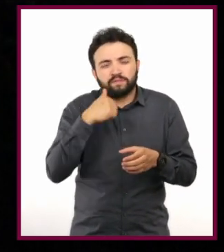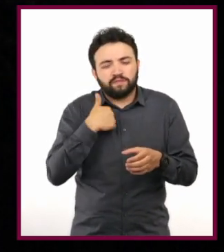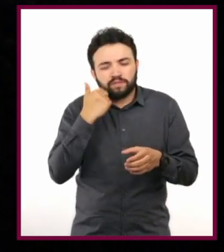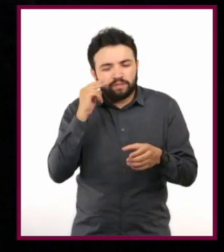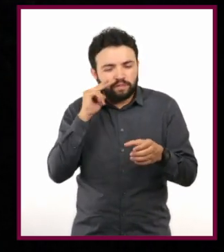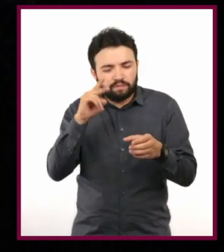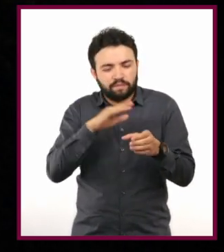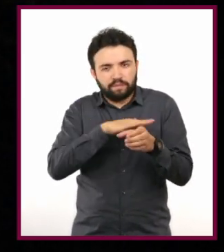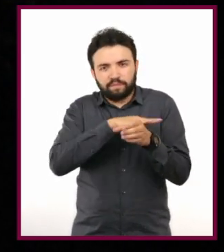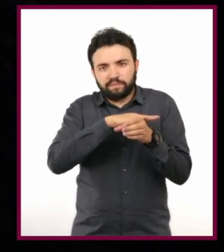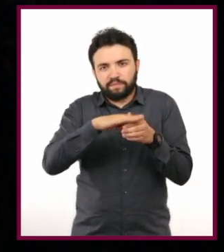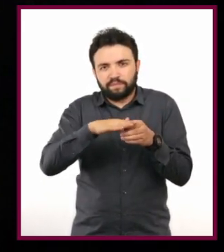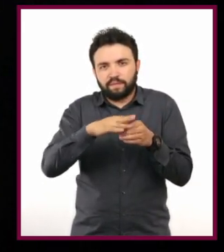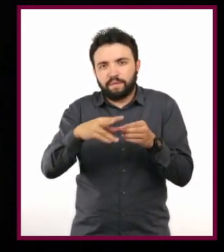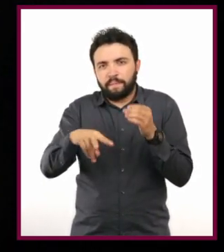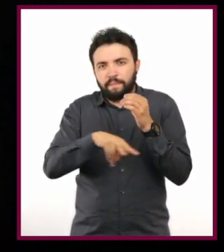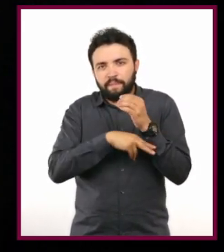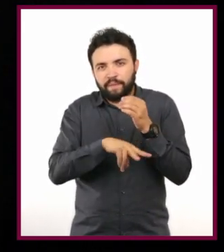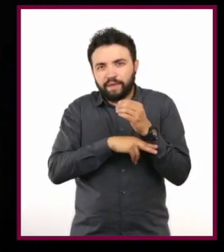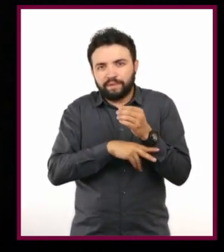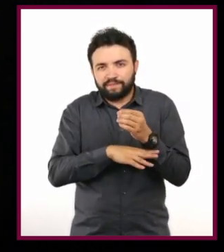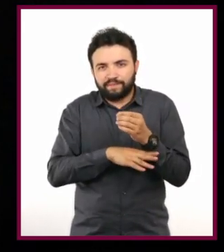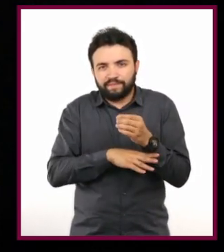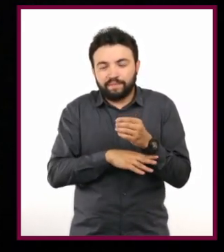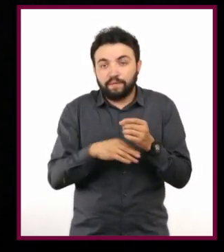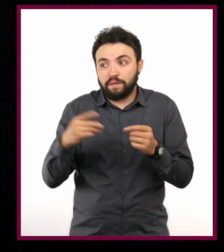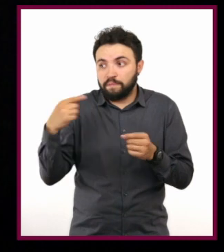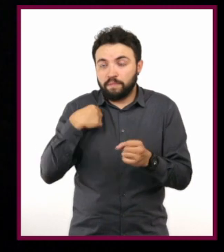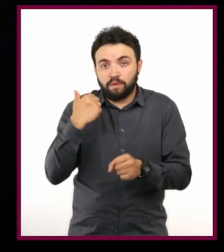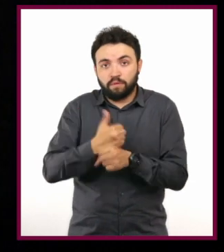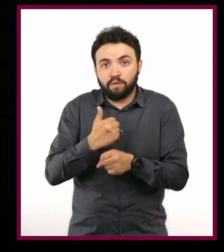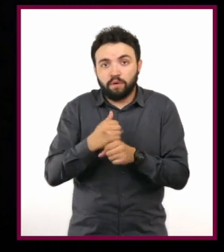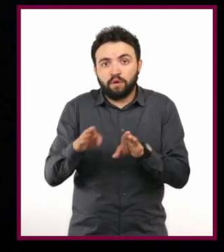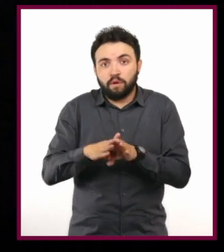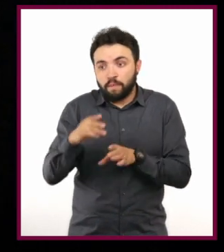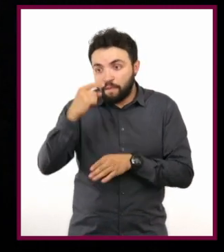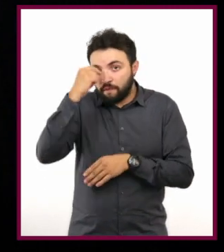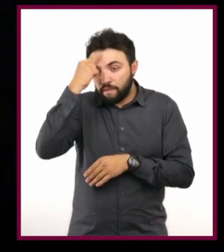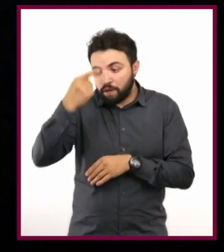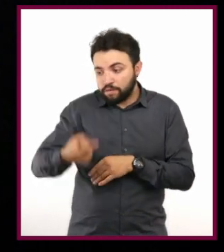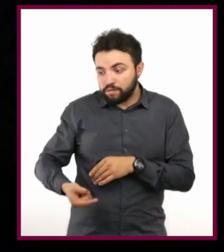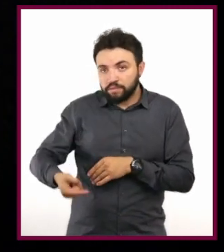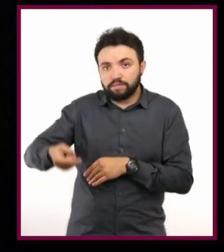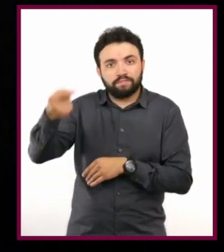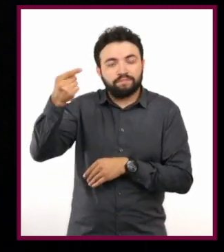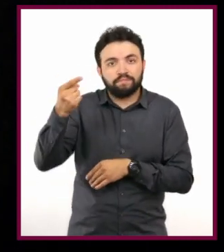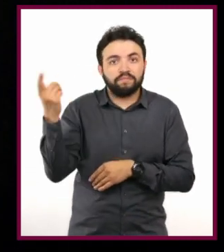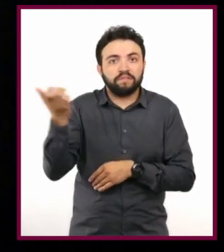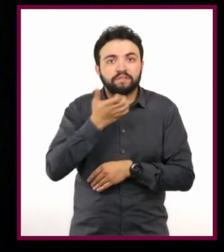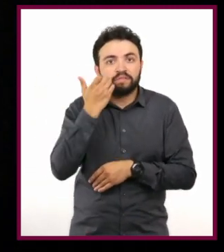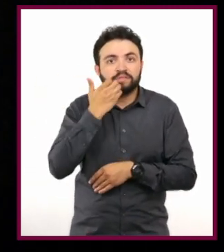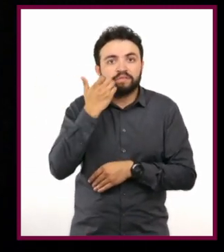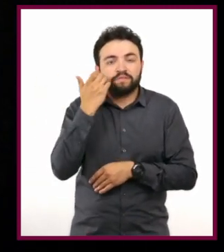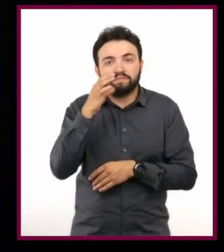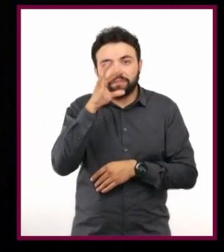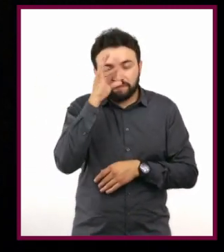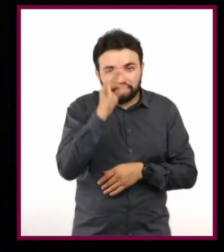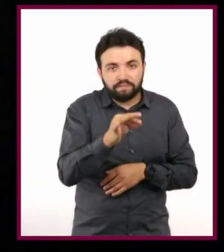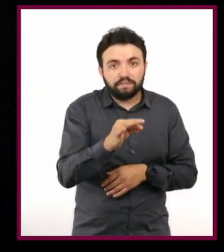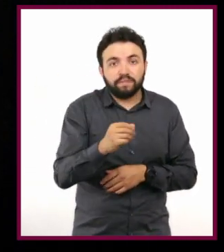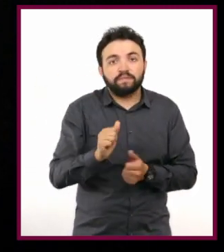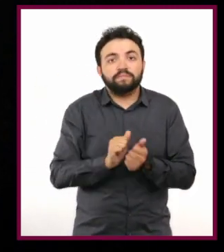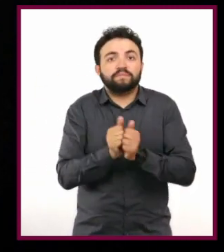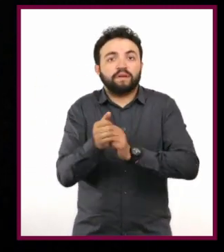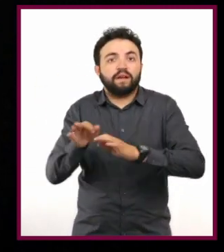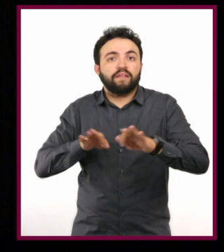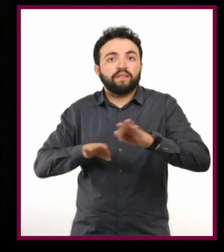medio lleno, igual que él. Mi abuelo no tuvo una infancia tan fácil como la mía. No pudo terminar de estudiar y empezó a